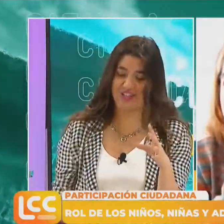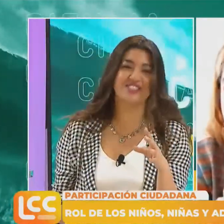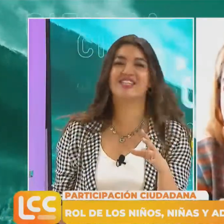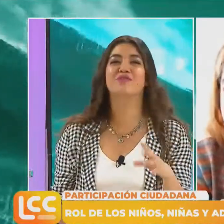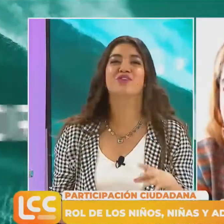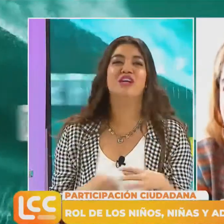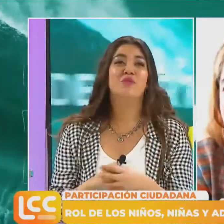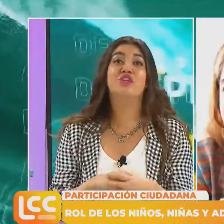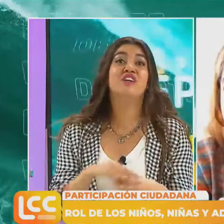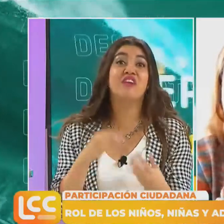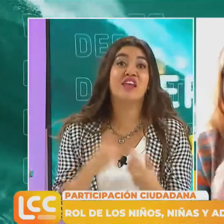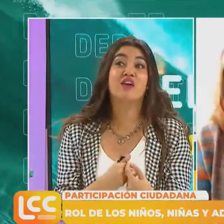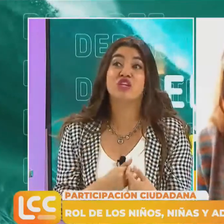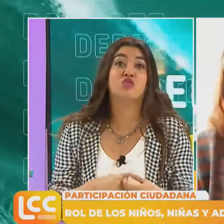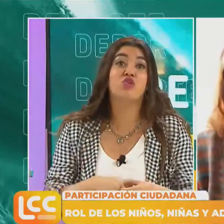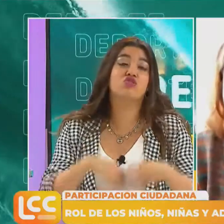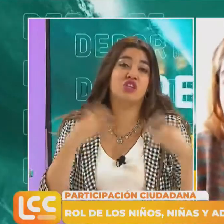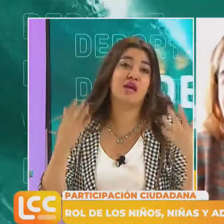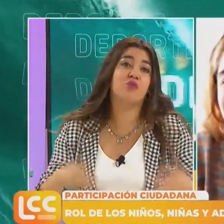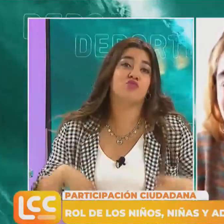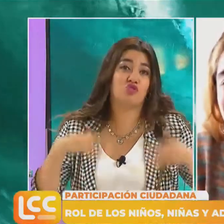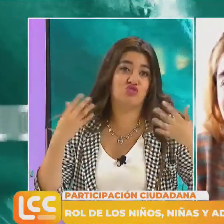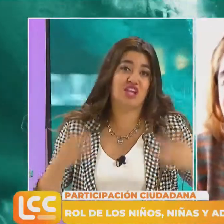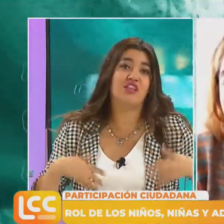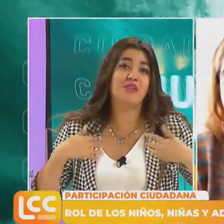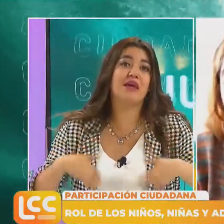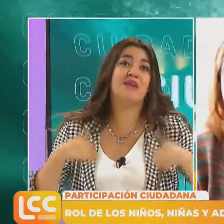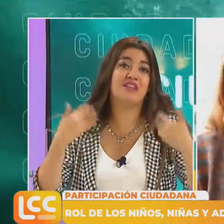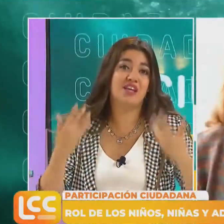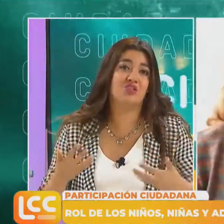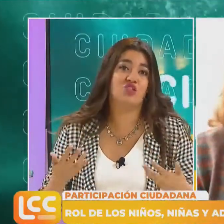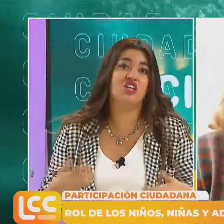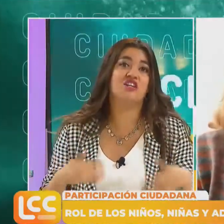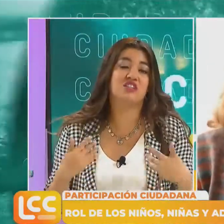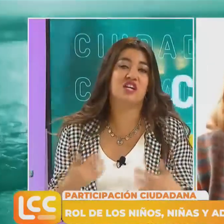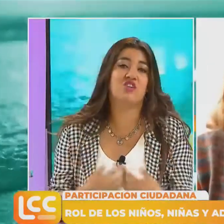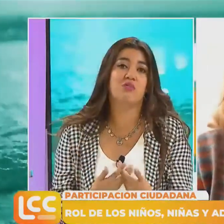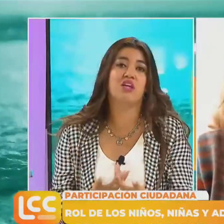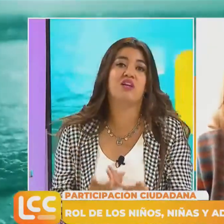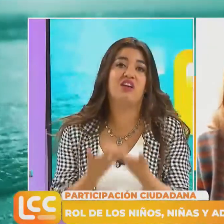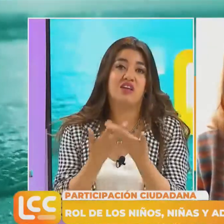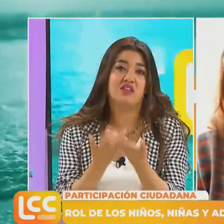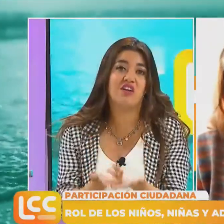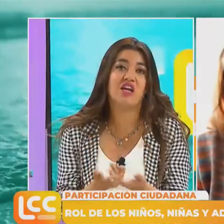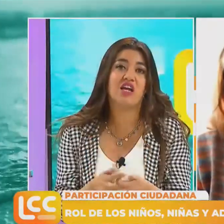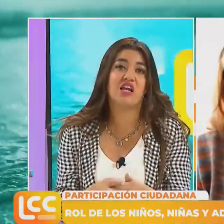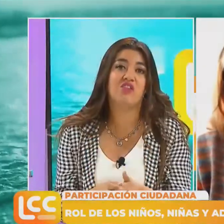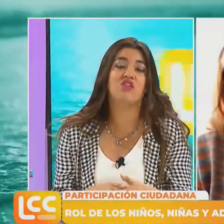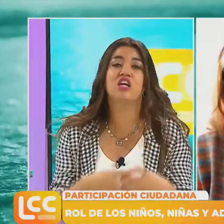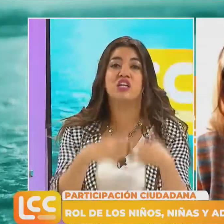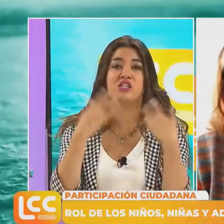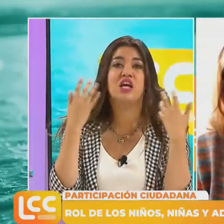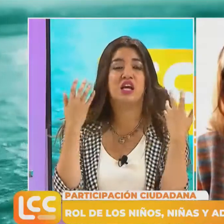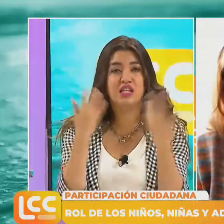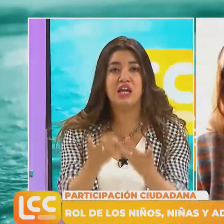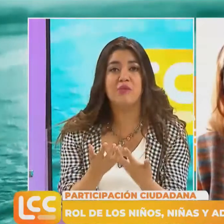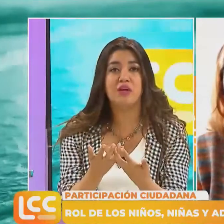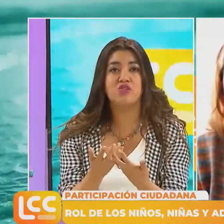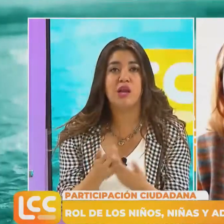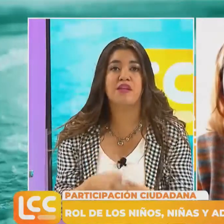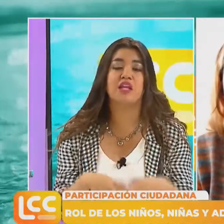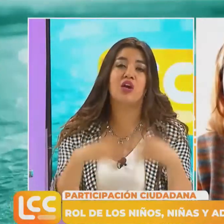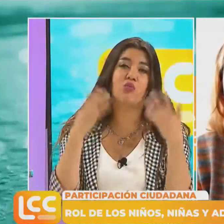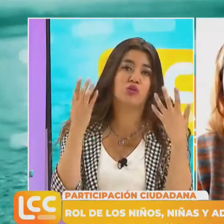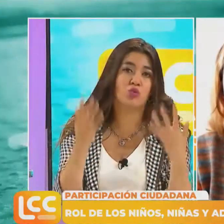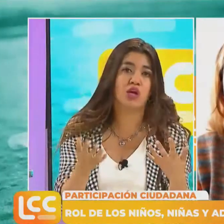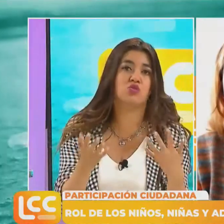ese concepto, porque es verdad, o sea, todos estamos constantemente aprendiendo y es necesario también que vaya... se vayan aclarando y quienes están inmersos en